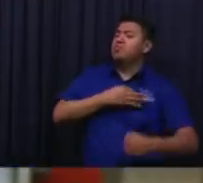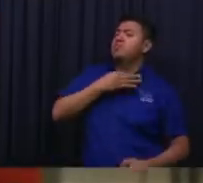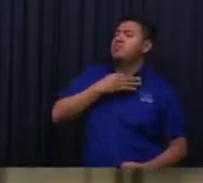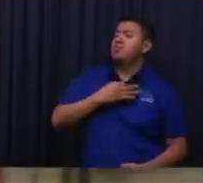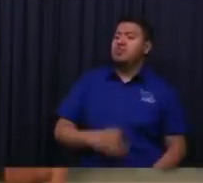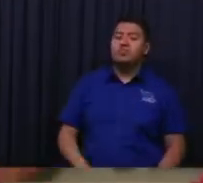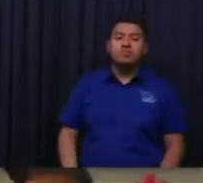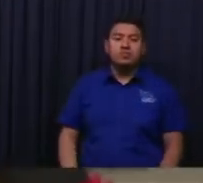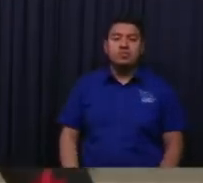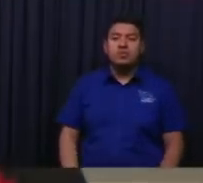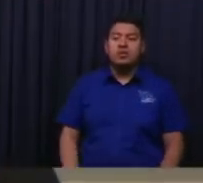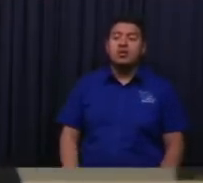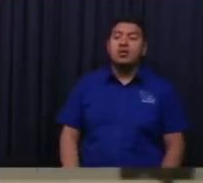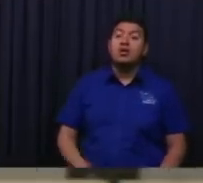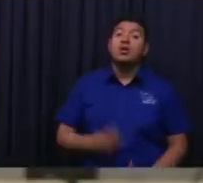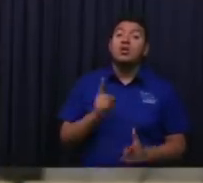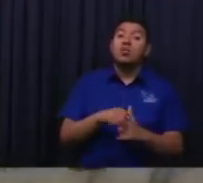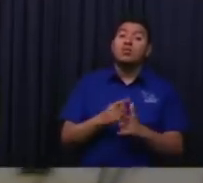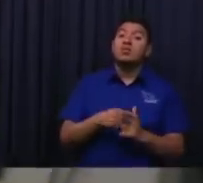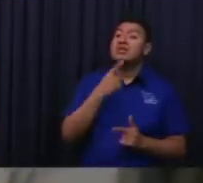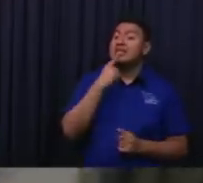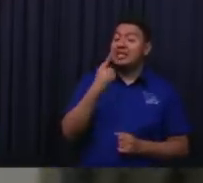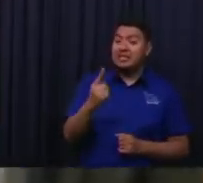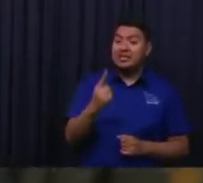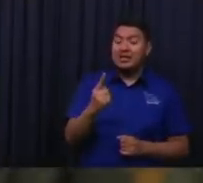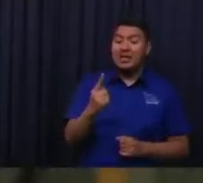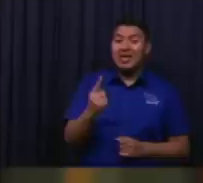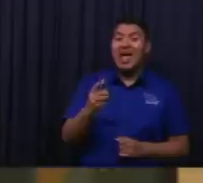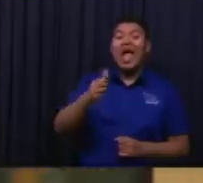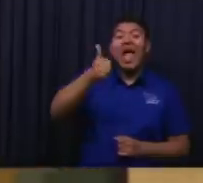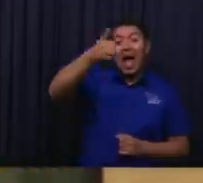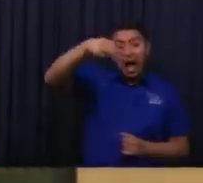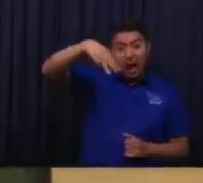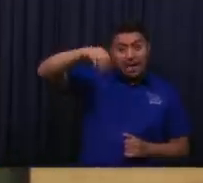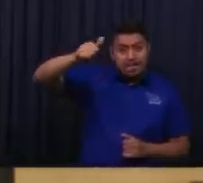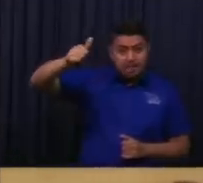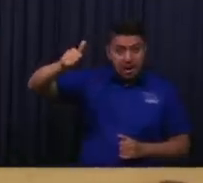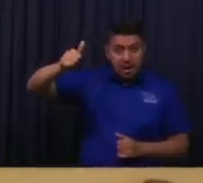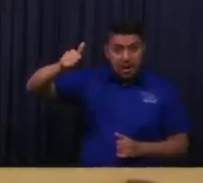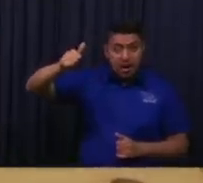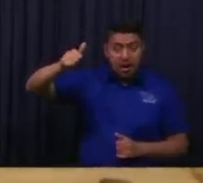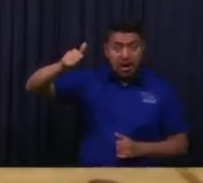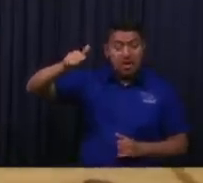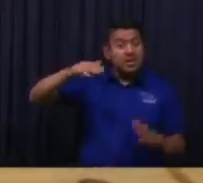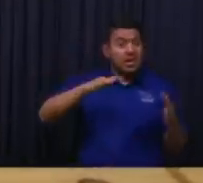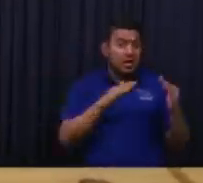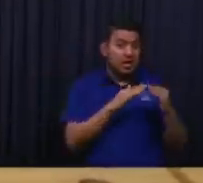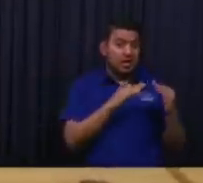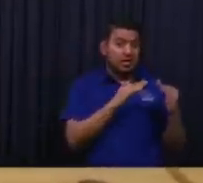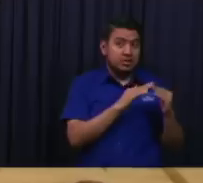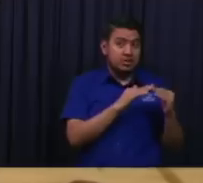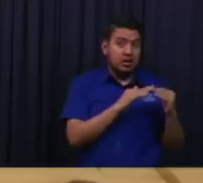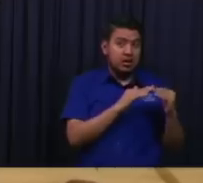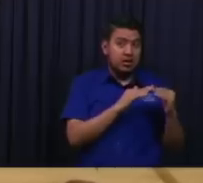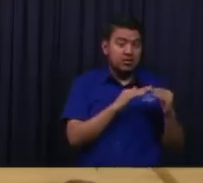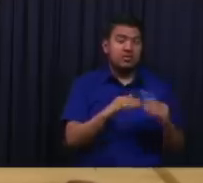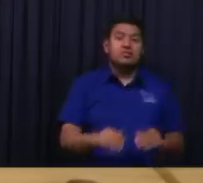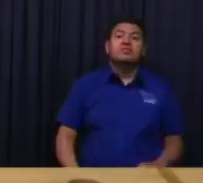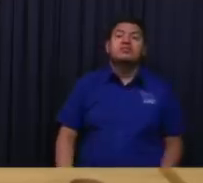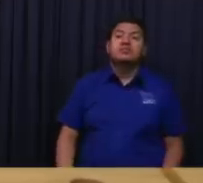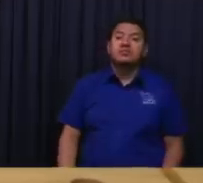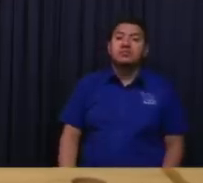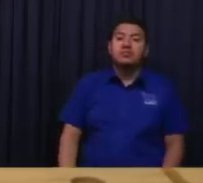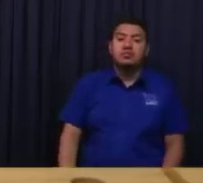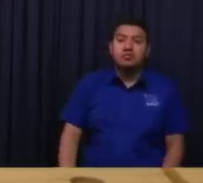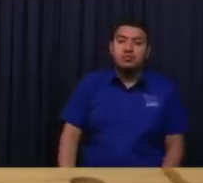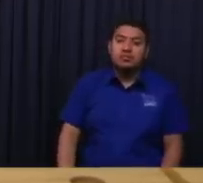Entonces, cuando se dice ama de casa, se dice que es la tatashkana o la nanashkana, no sé cómo